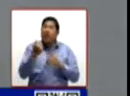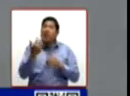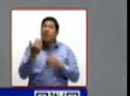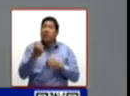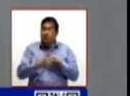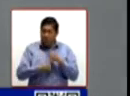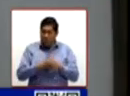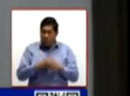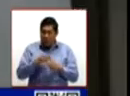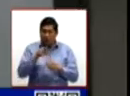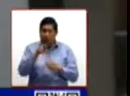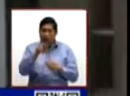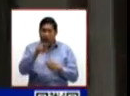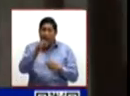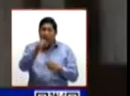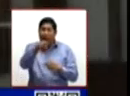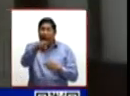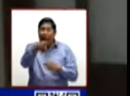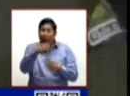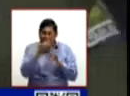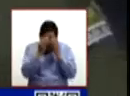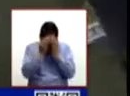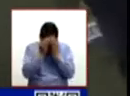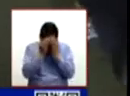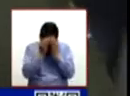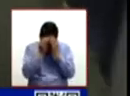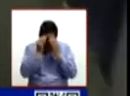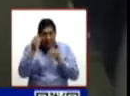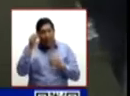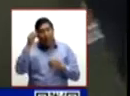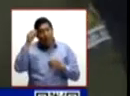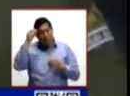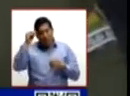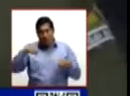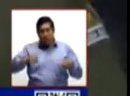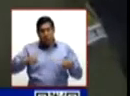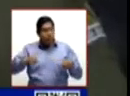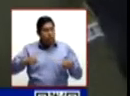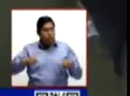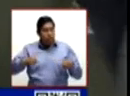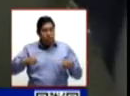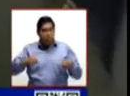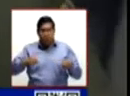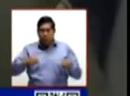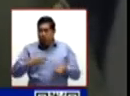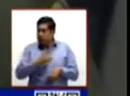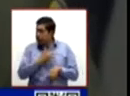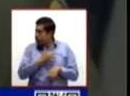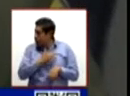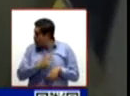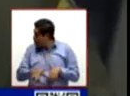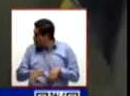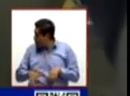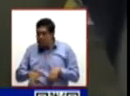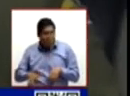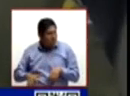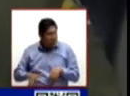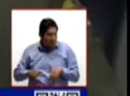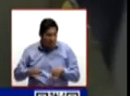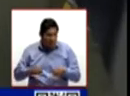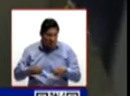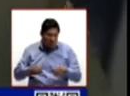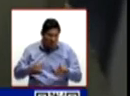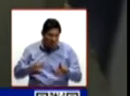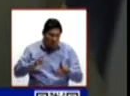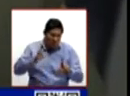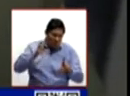han identificado al agresor cuando este aborda a sus víctimas en zonas o lugares despoblados, haciendo uso de la fuerza